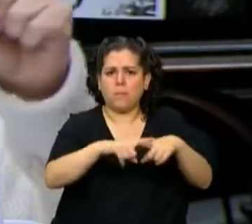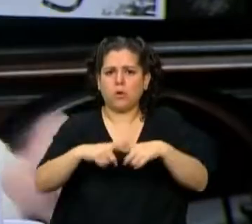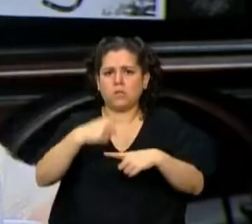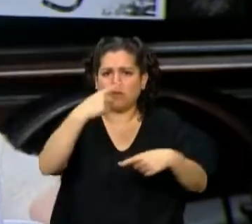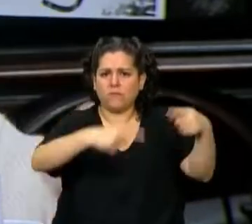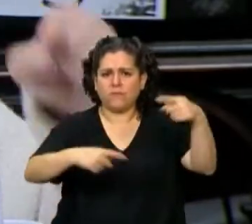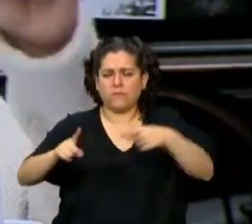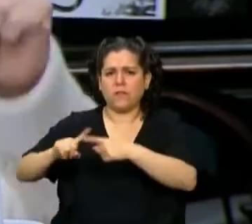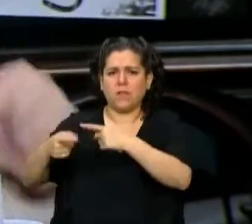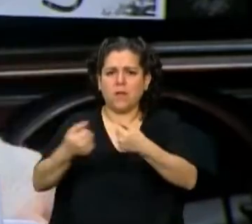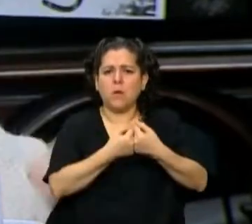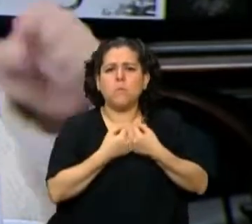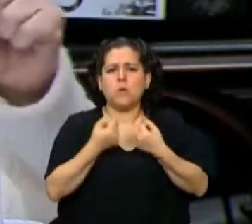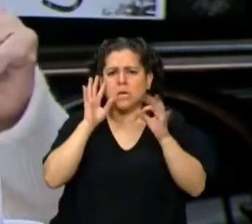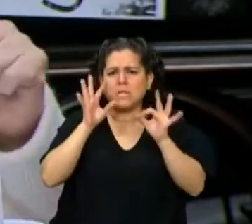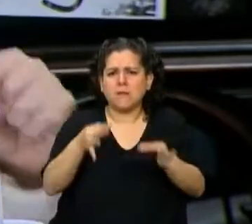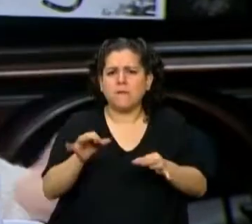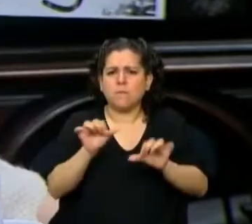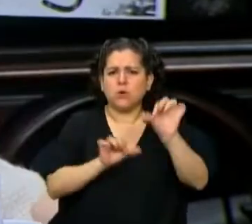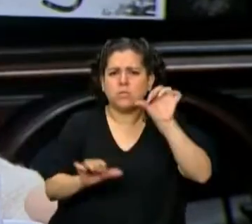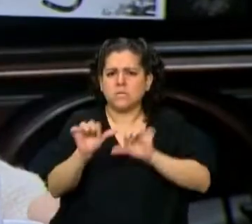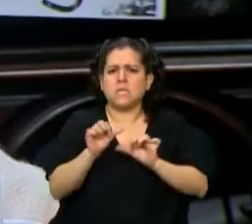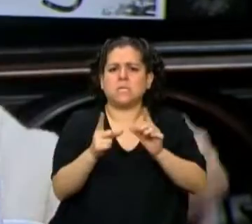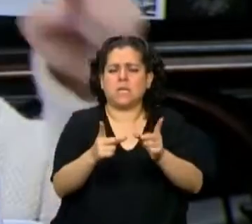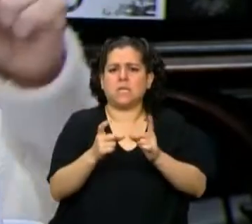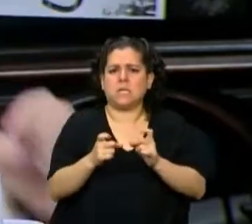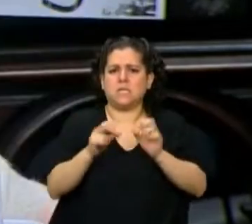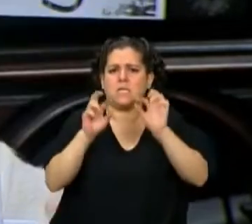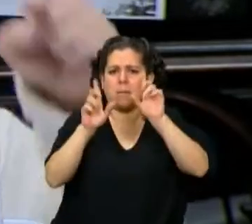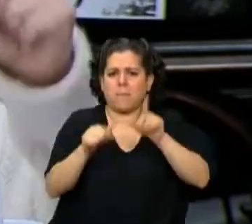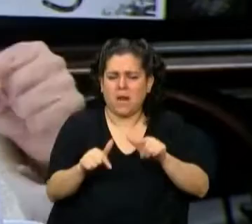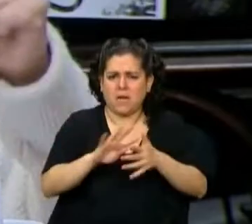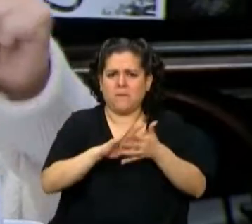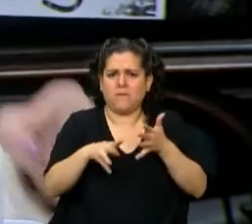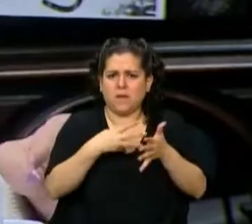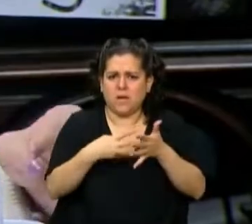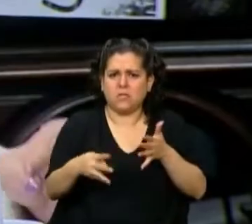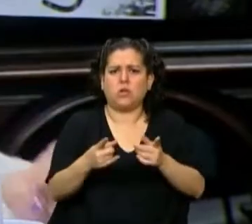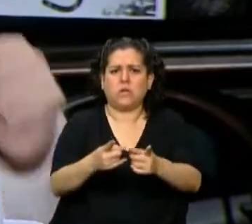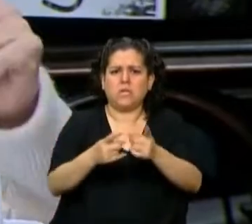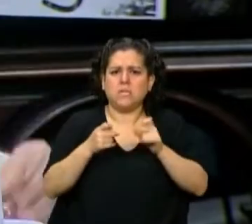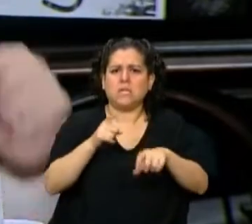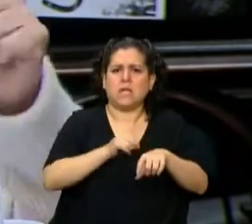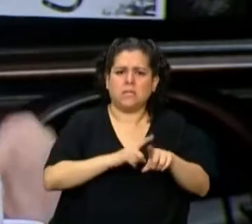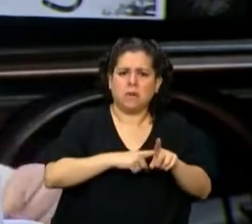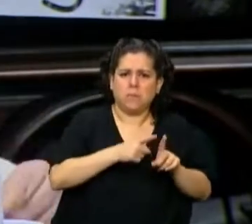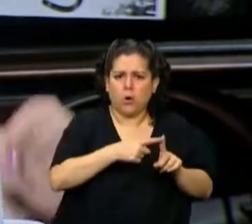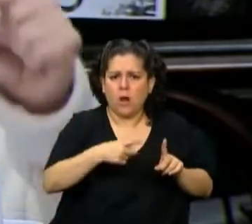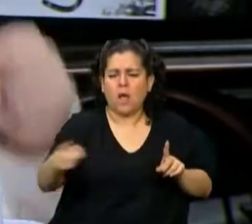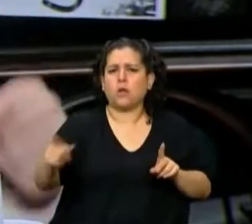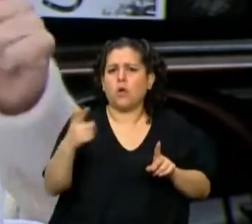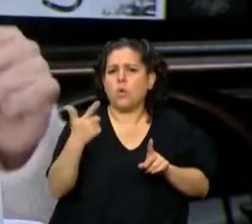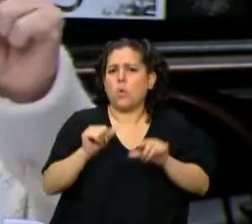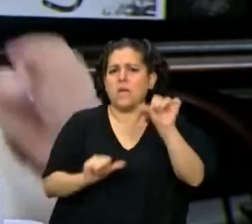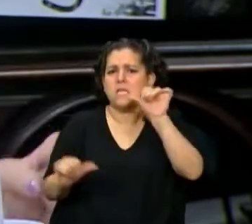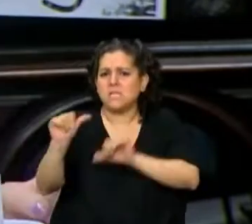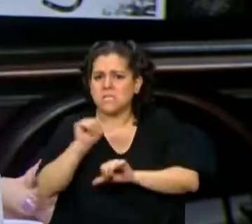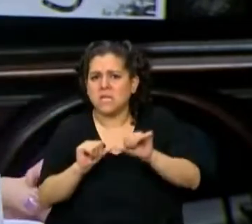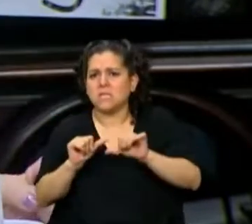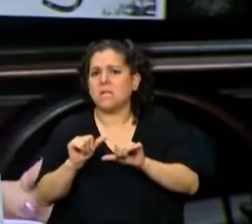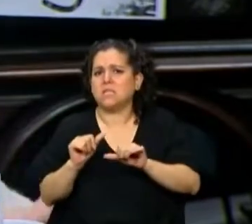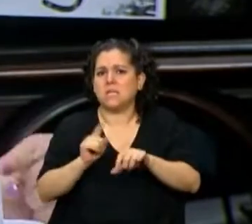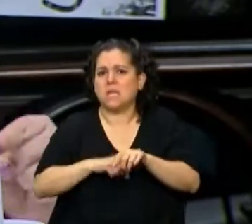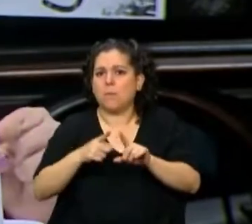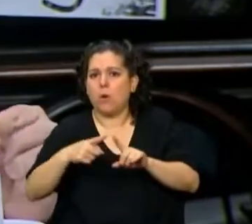que la ciencia necesita de la planificación, necesita del largo plazo. No hay ciencia si no hay largo